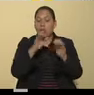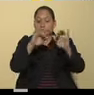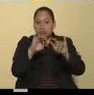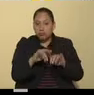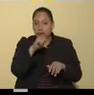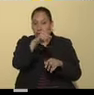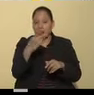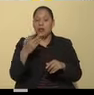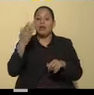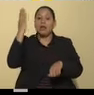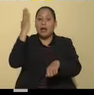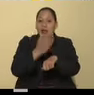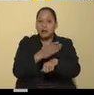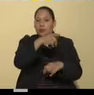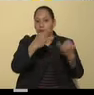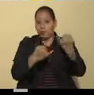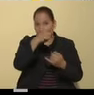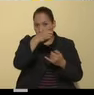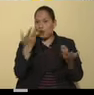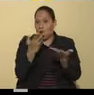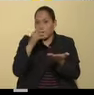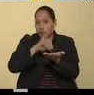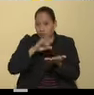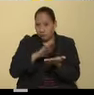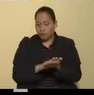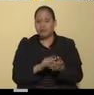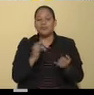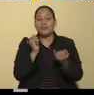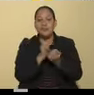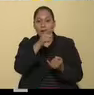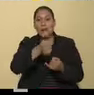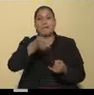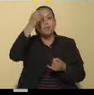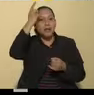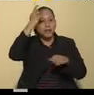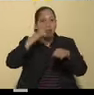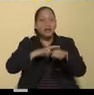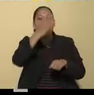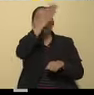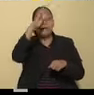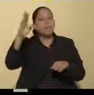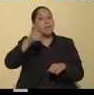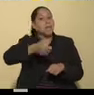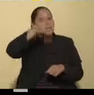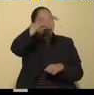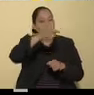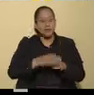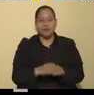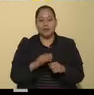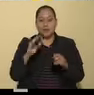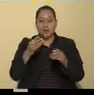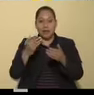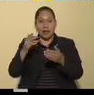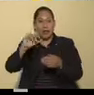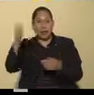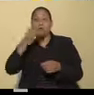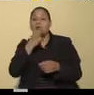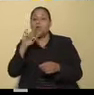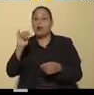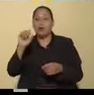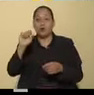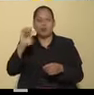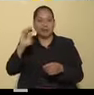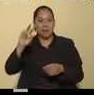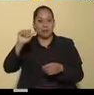el primer director de la Biblioteca Nacional, o sea, mucho antes que don José Vasconcelos. O sea, era